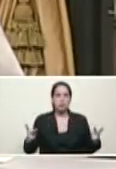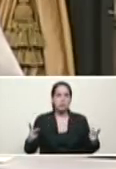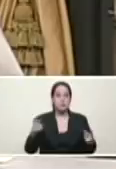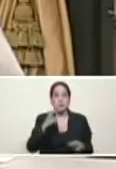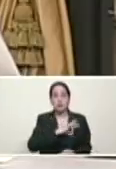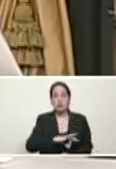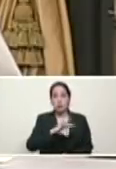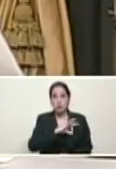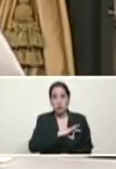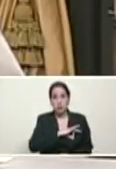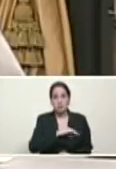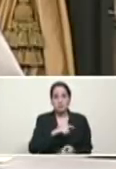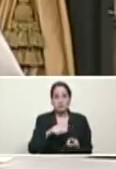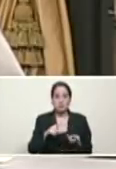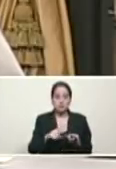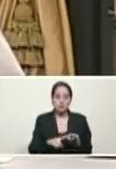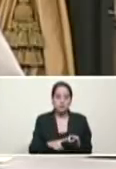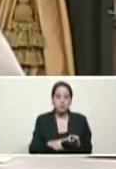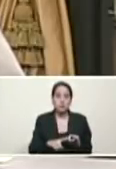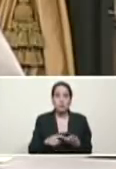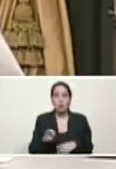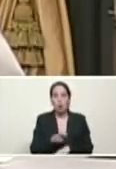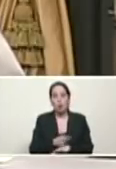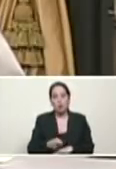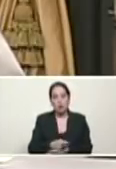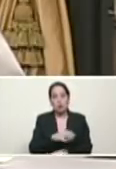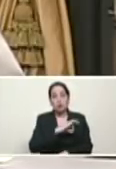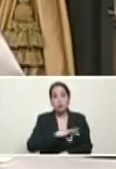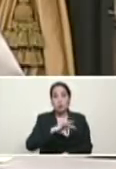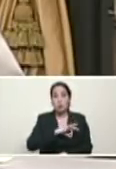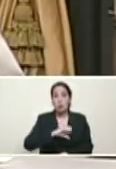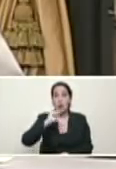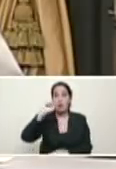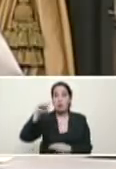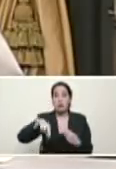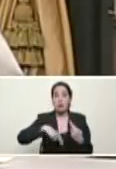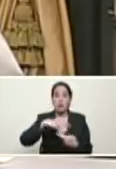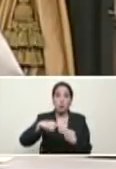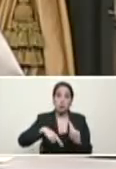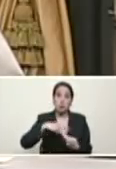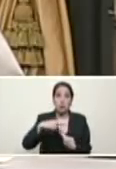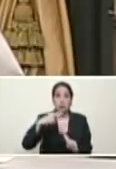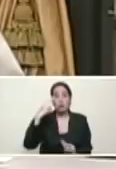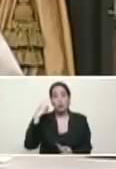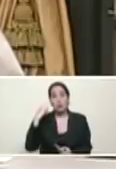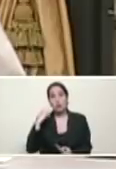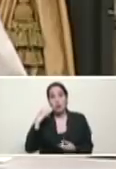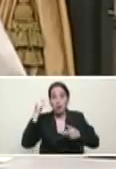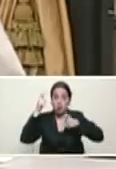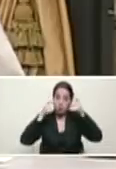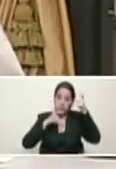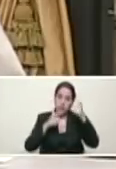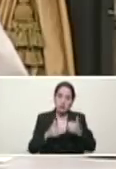social, un gobierno socialista, un gobierno revolucionario, bolivariano, chavista.